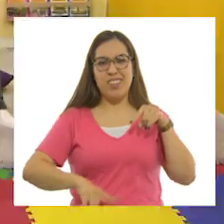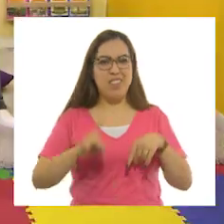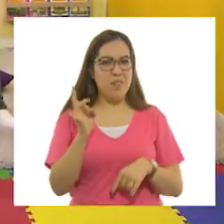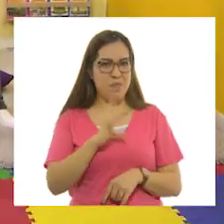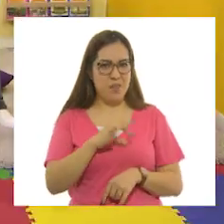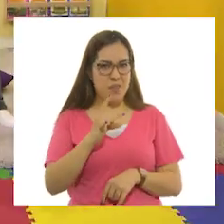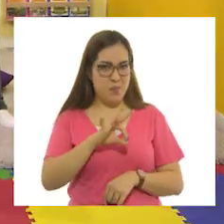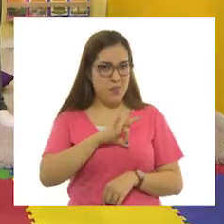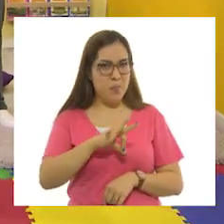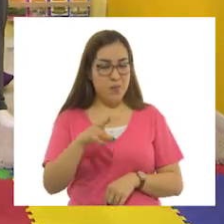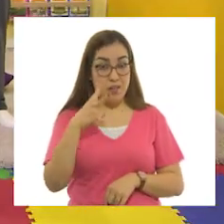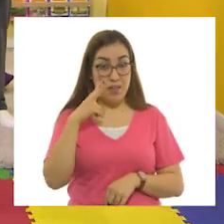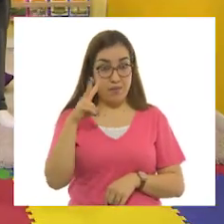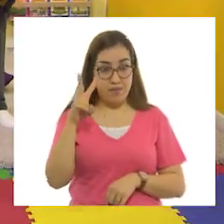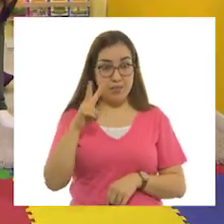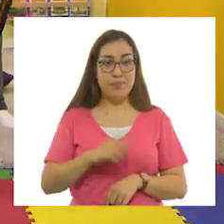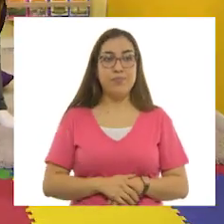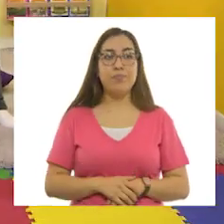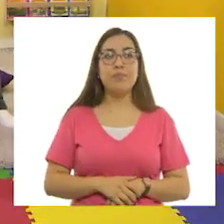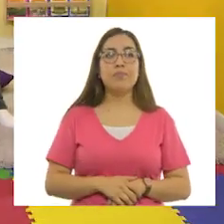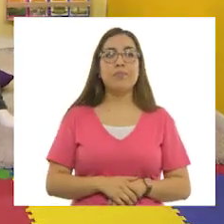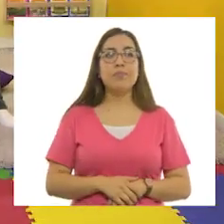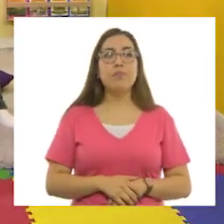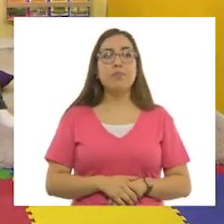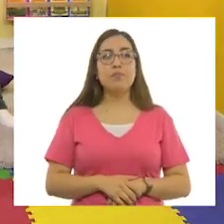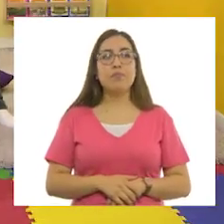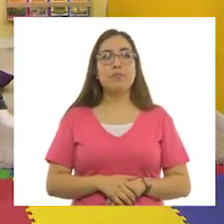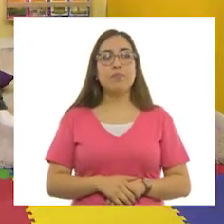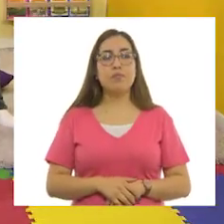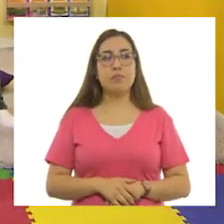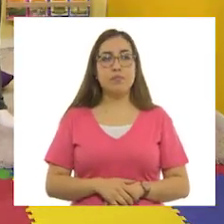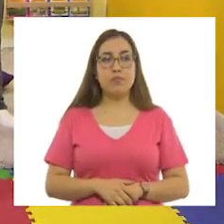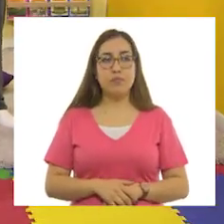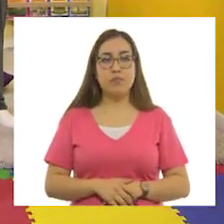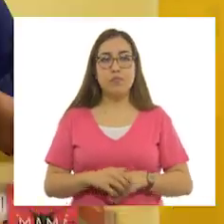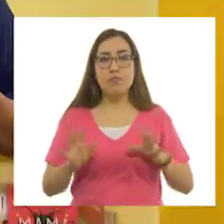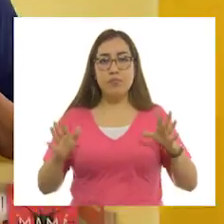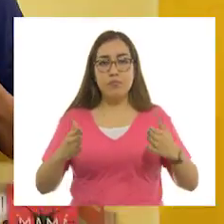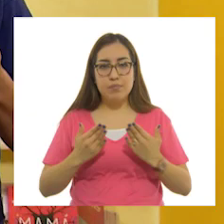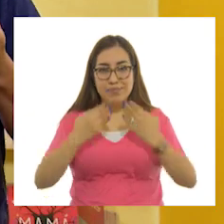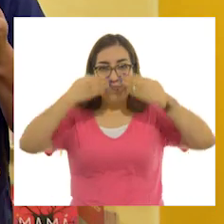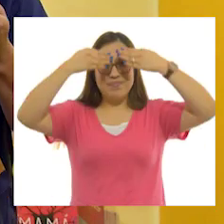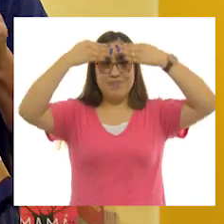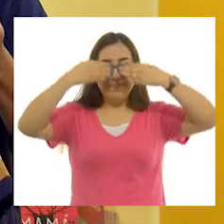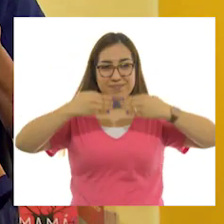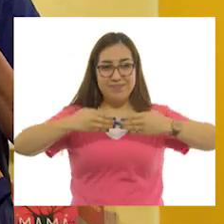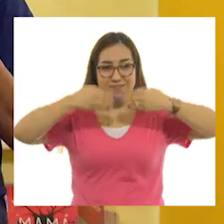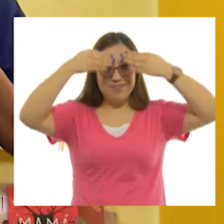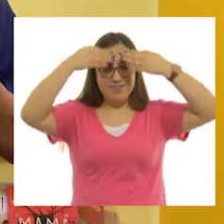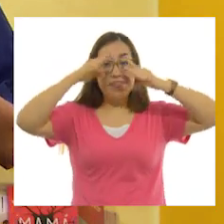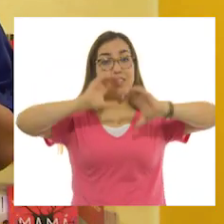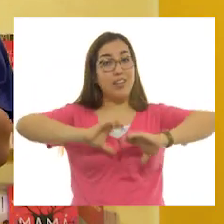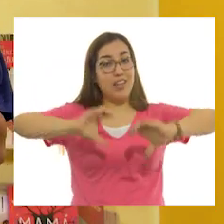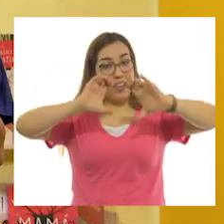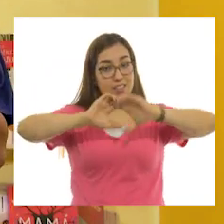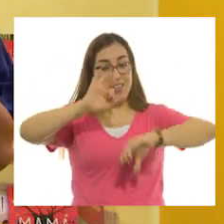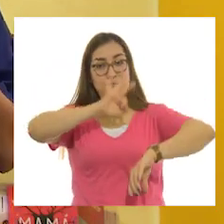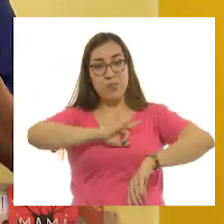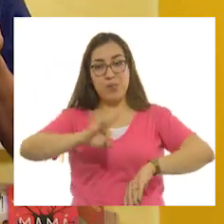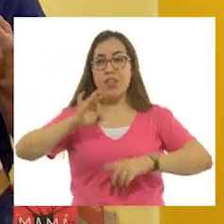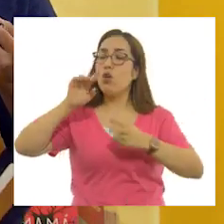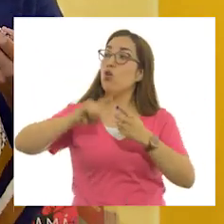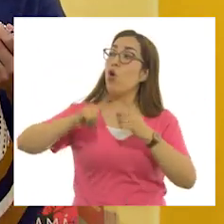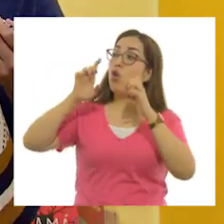mientras nos tapamos y destapamos el rostro podemos cantar dónde está adriana